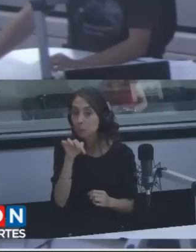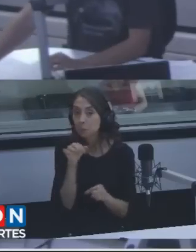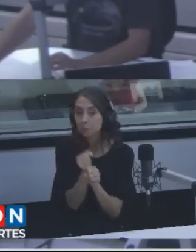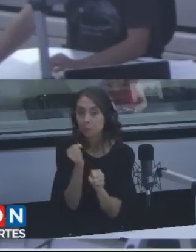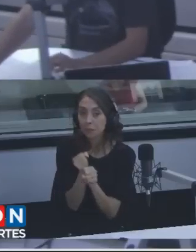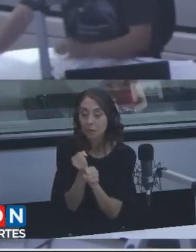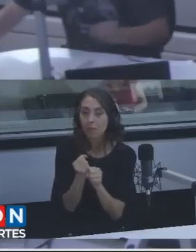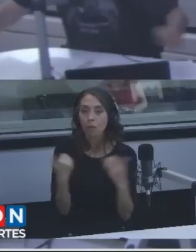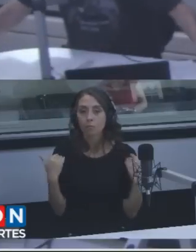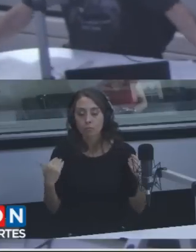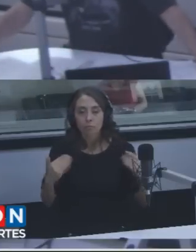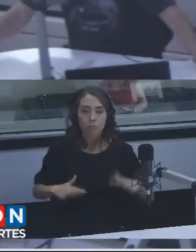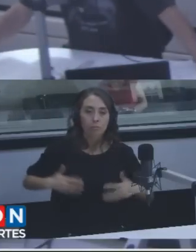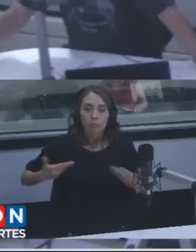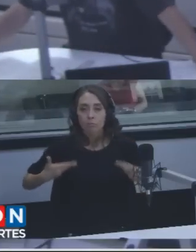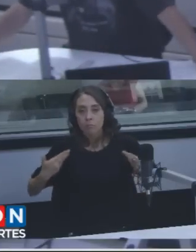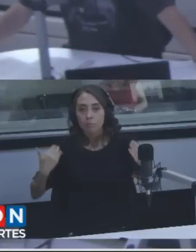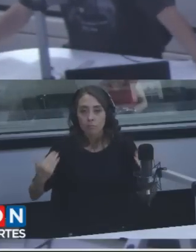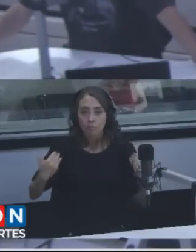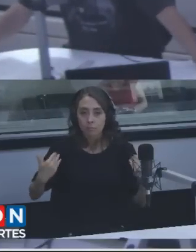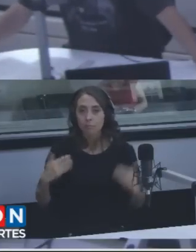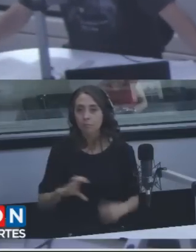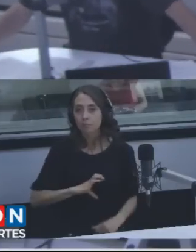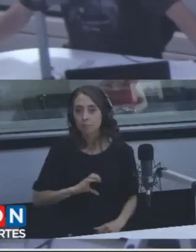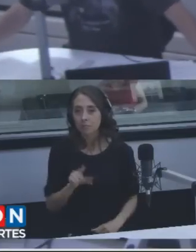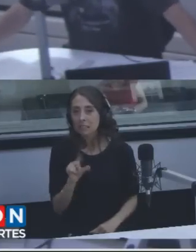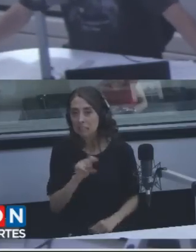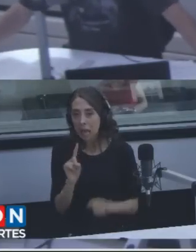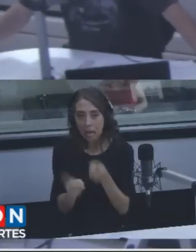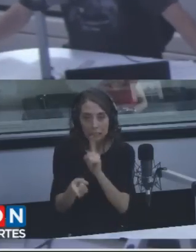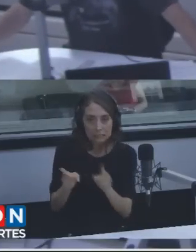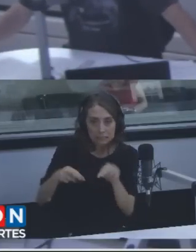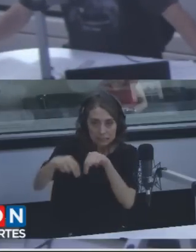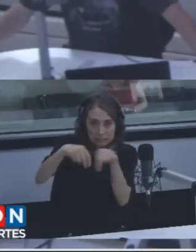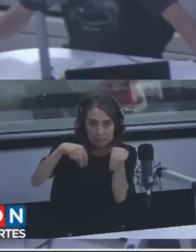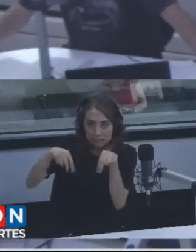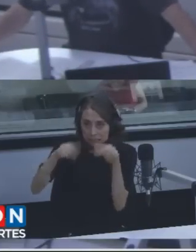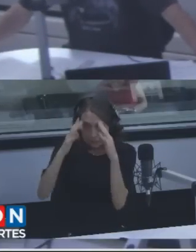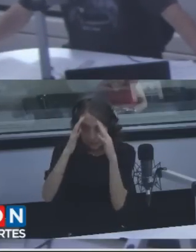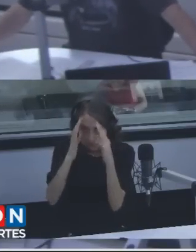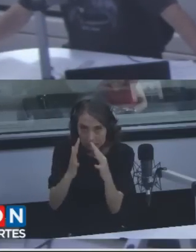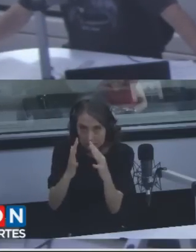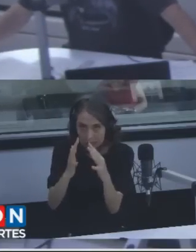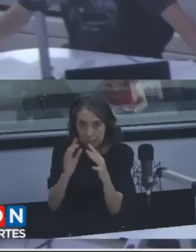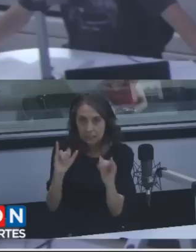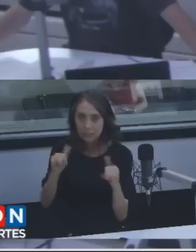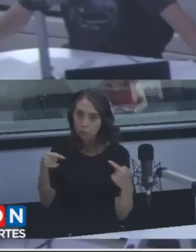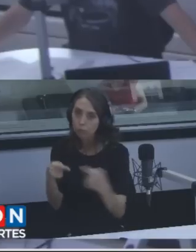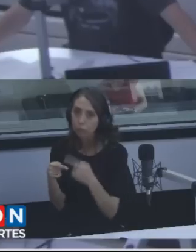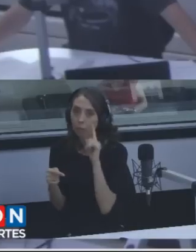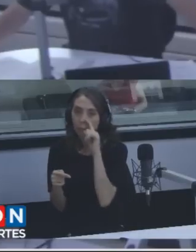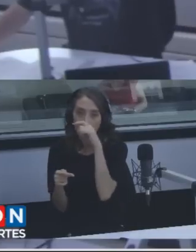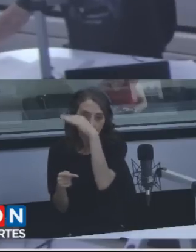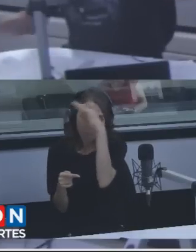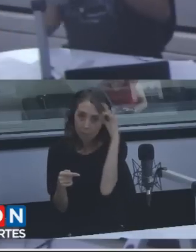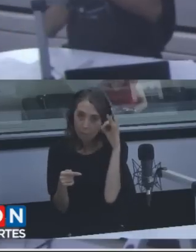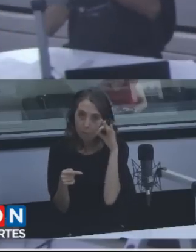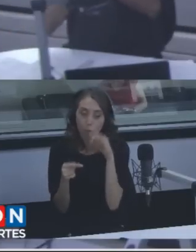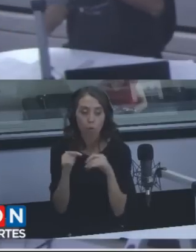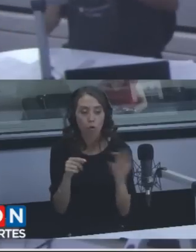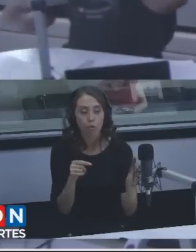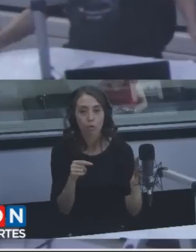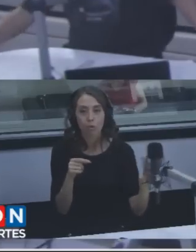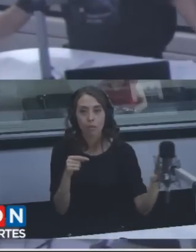trabajo regenerativo para los hombres de Mario Salas que ya están enfocados en este tema de Temuco, porque ahí pueden lograr este